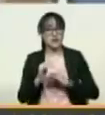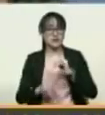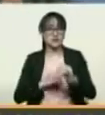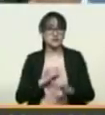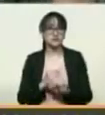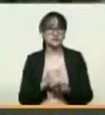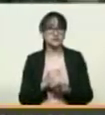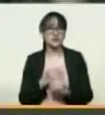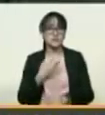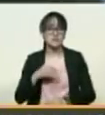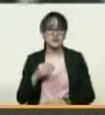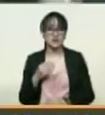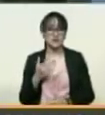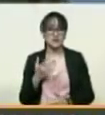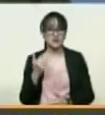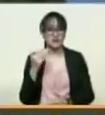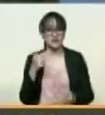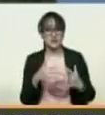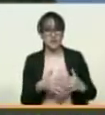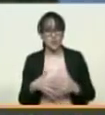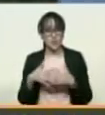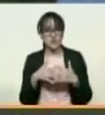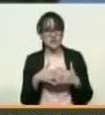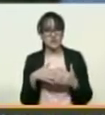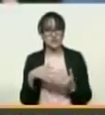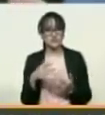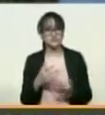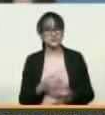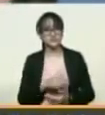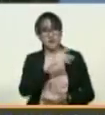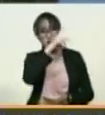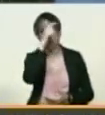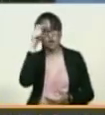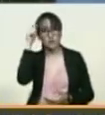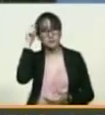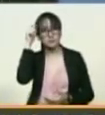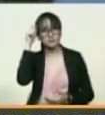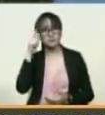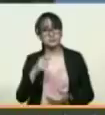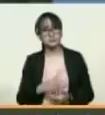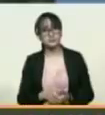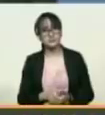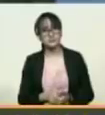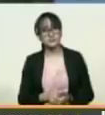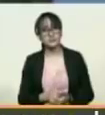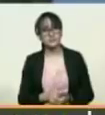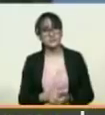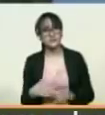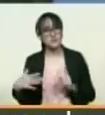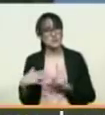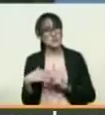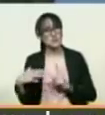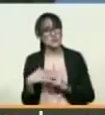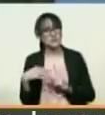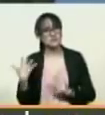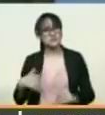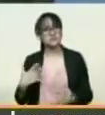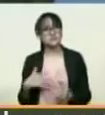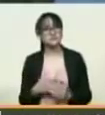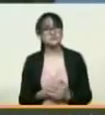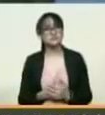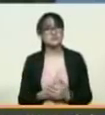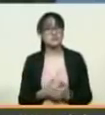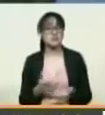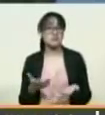El presidente Trump, es una cosa que a veces parece, la persecución es tal tan obsesiva que